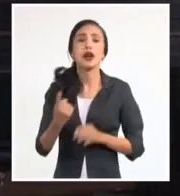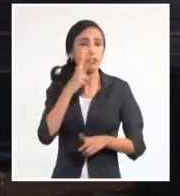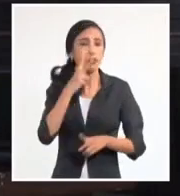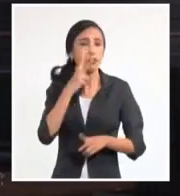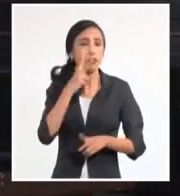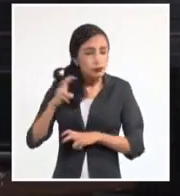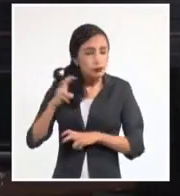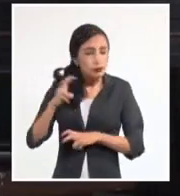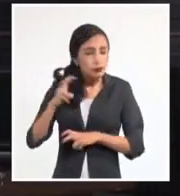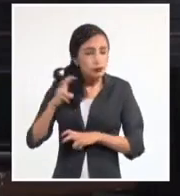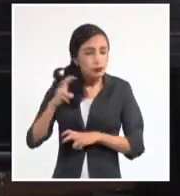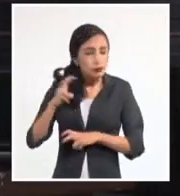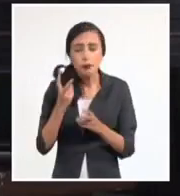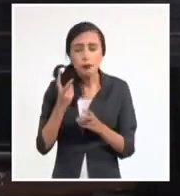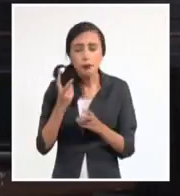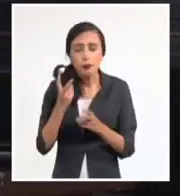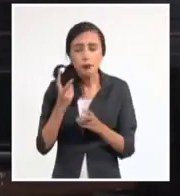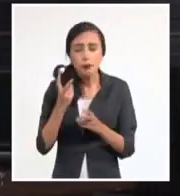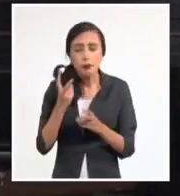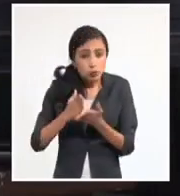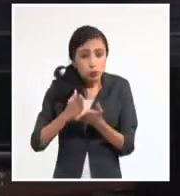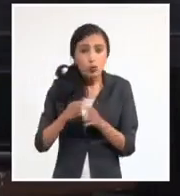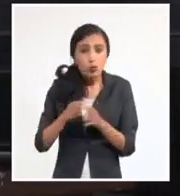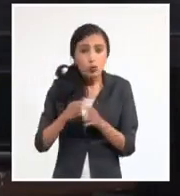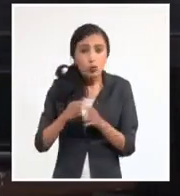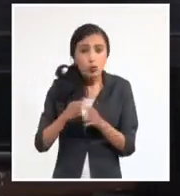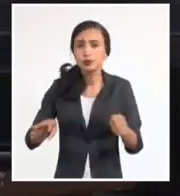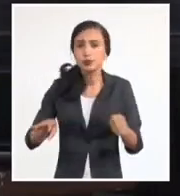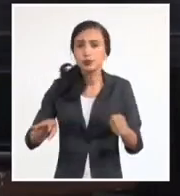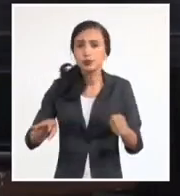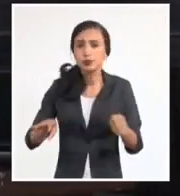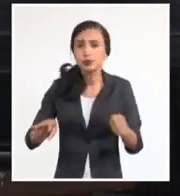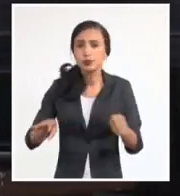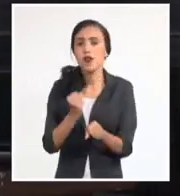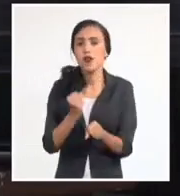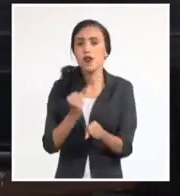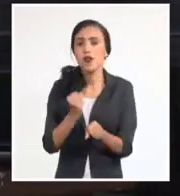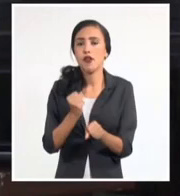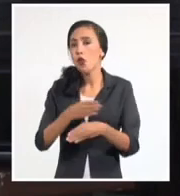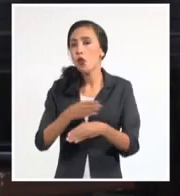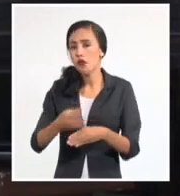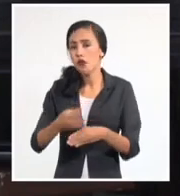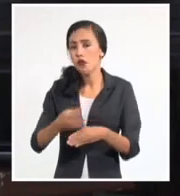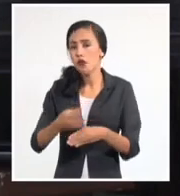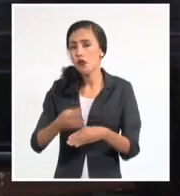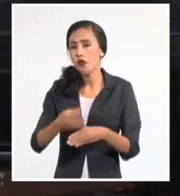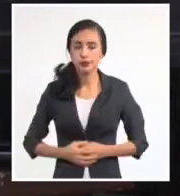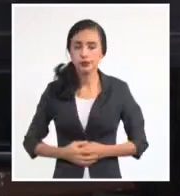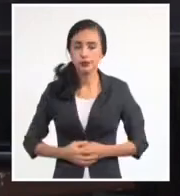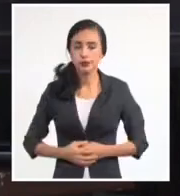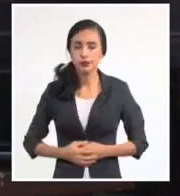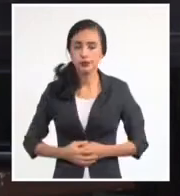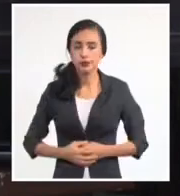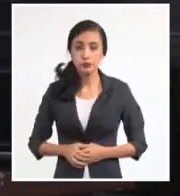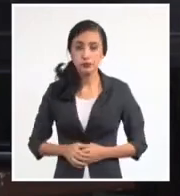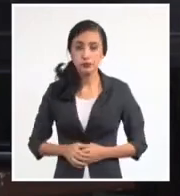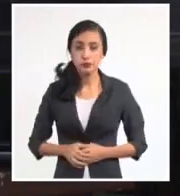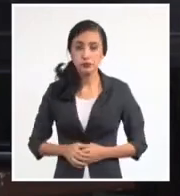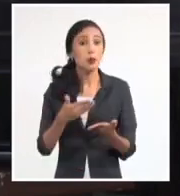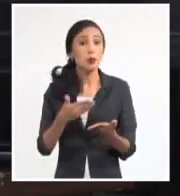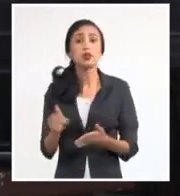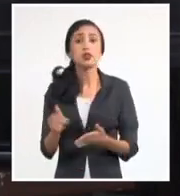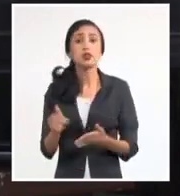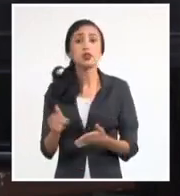y la Difusión del Pensamiento, la Vida y la Obra del comandante en jefe Fidel Castro. Claro que hubo propuestas, se habló también sobre